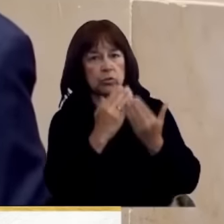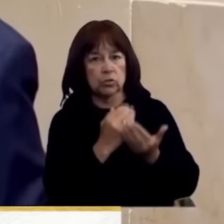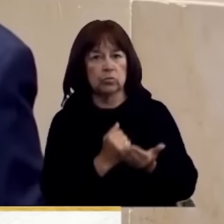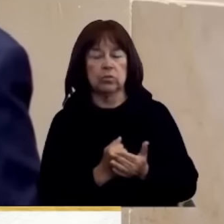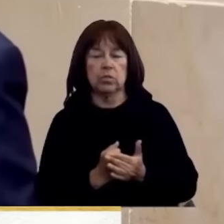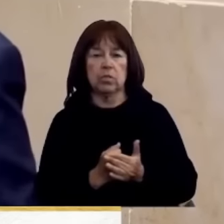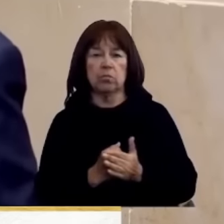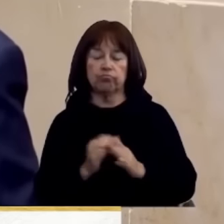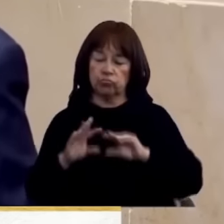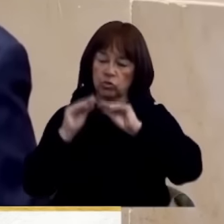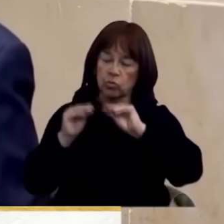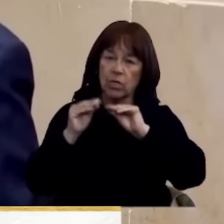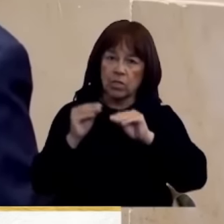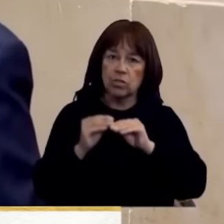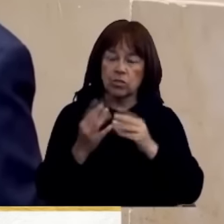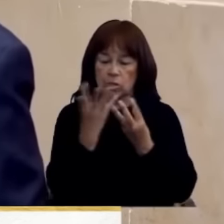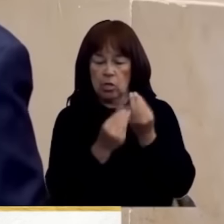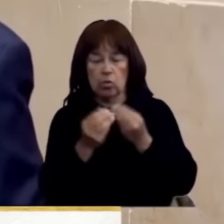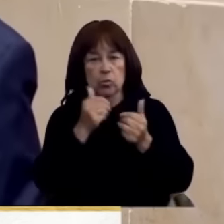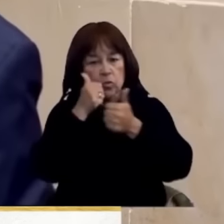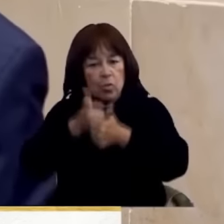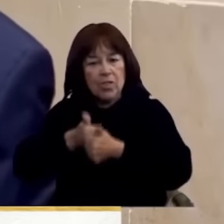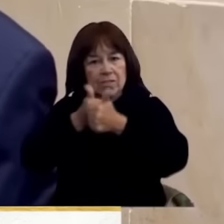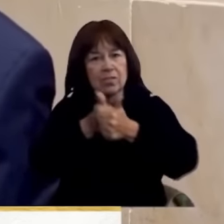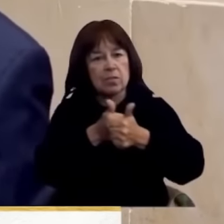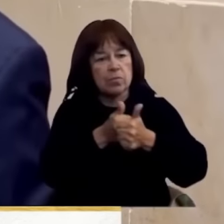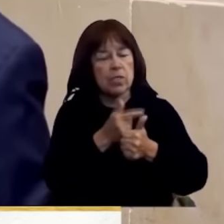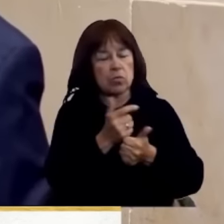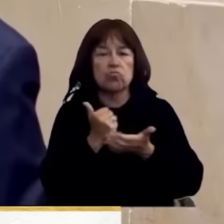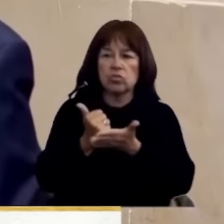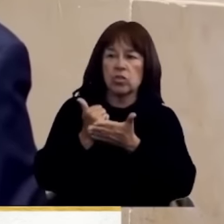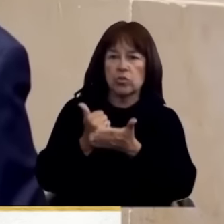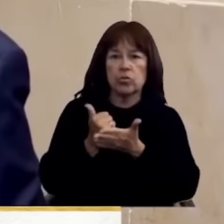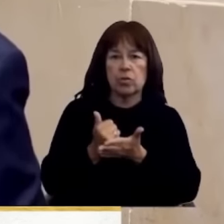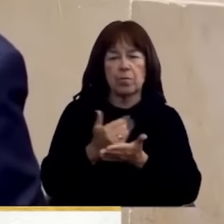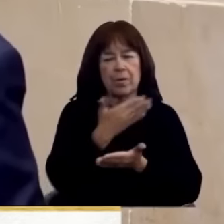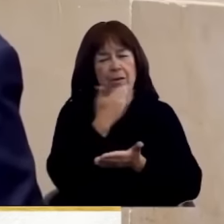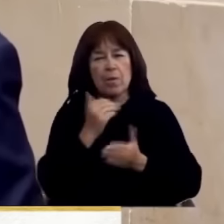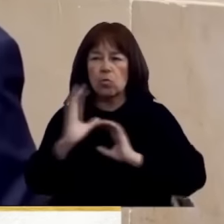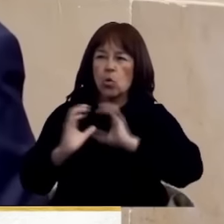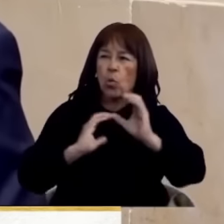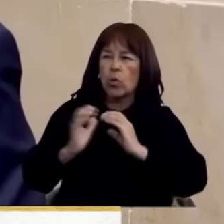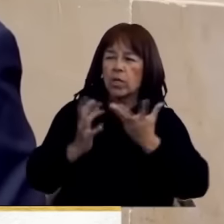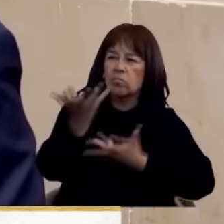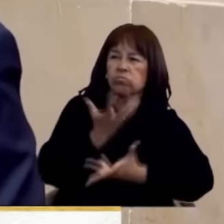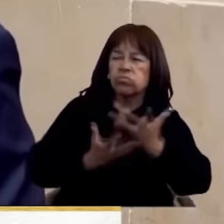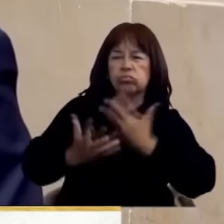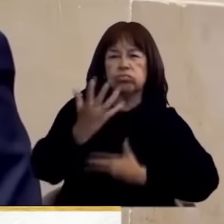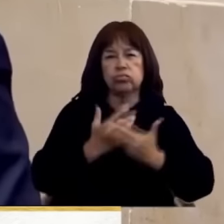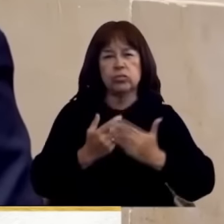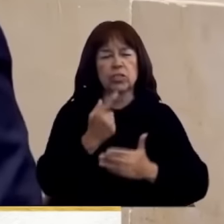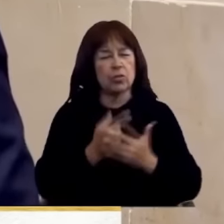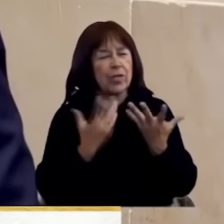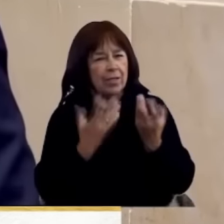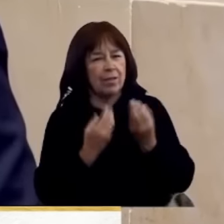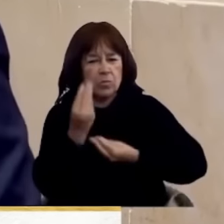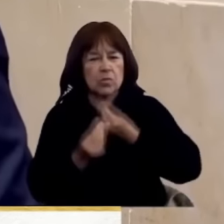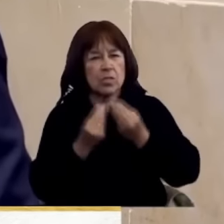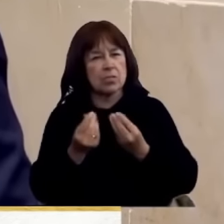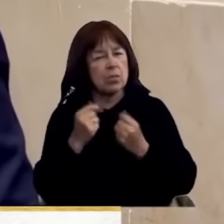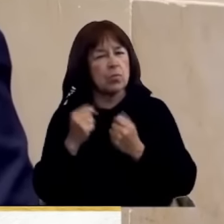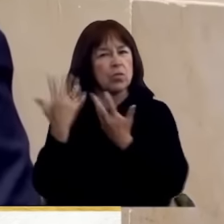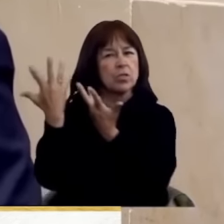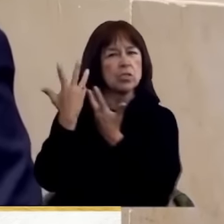Y formalizarlo en una comisión de seguimiento a nosotros nos ayudaría inclusive para que haya mejor comunicación de lo que pretendemos hacer y poder